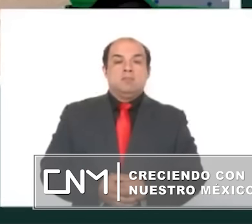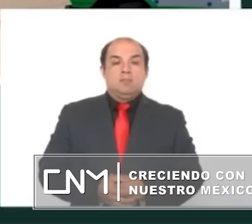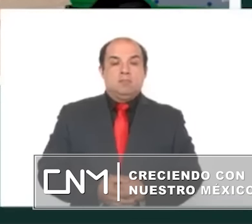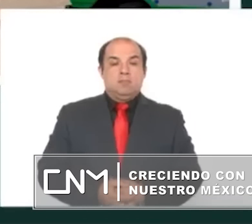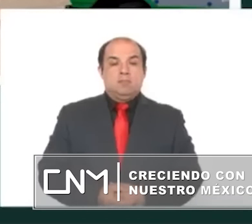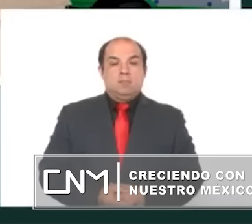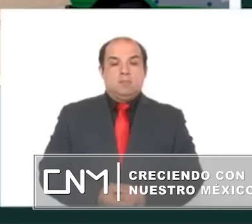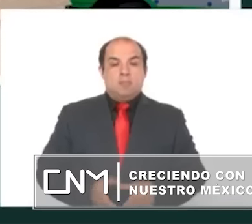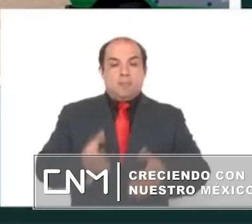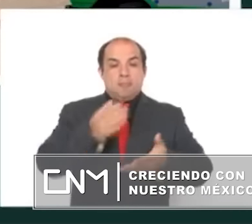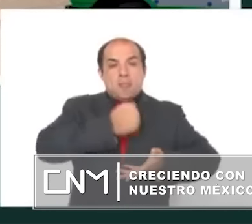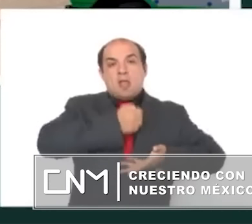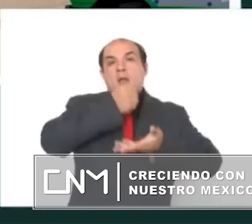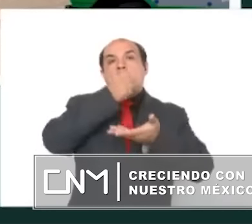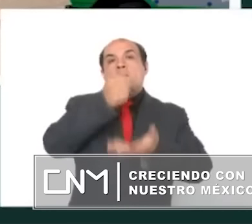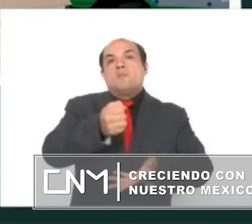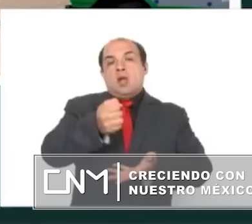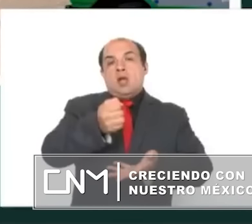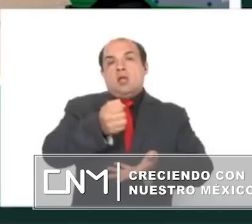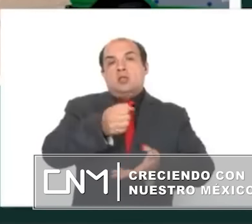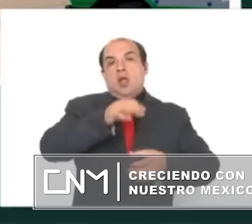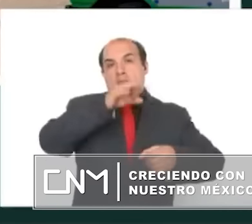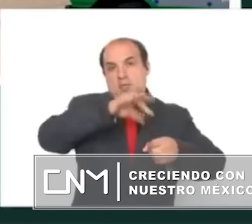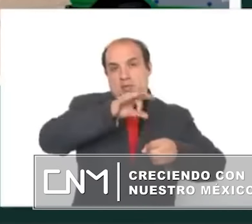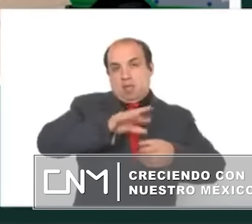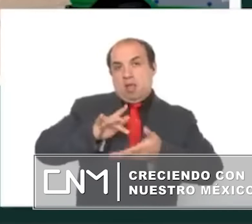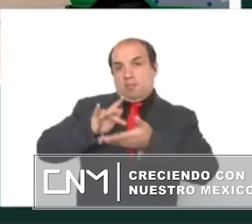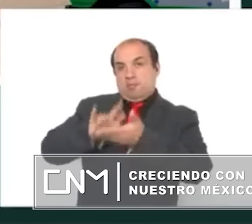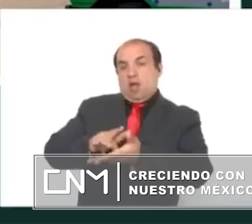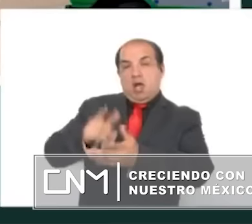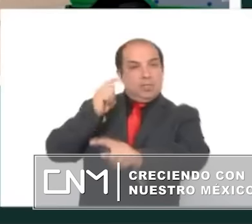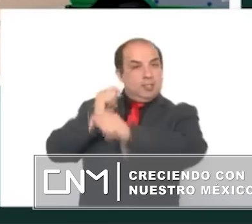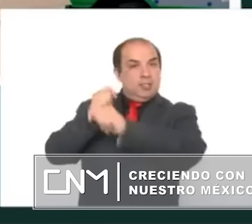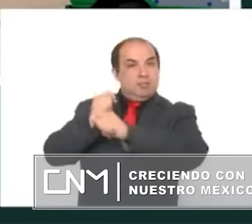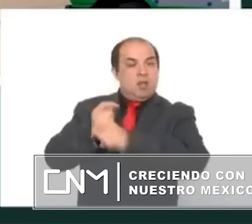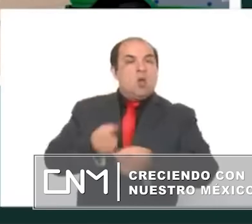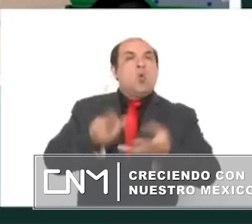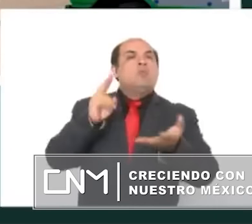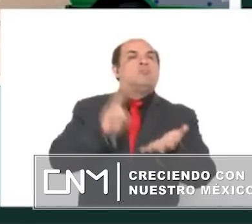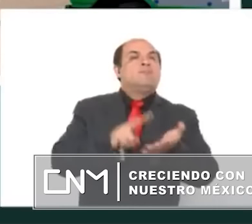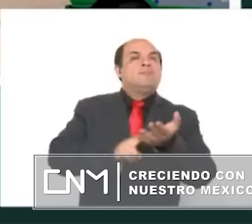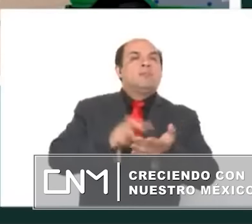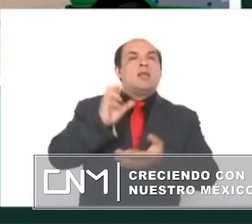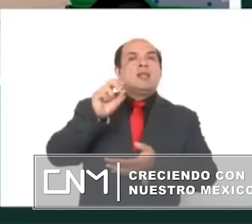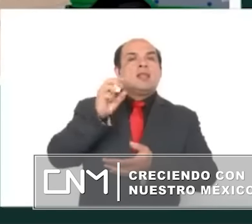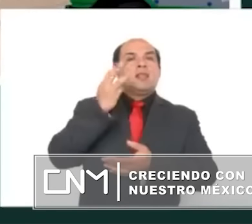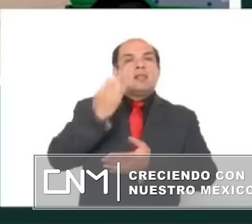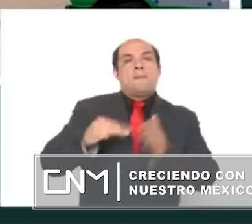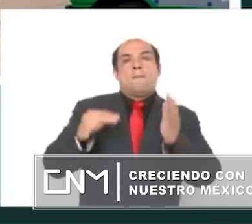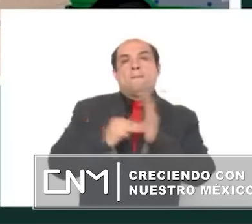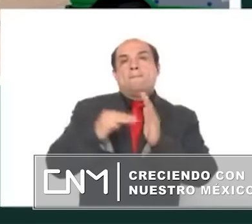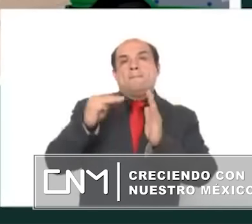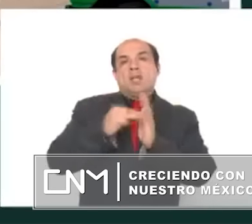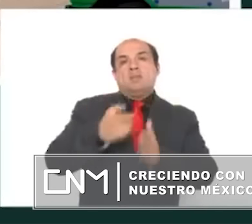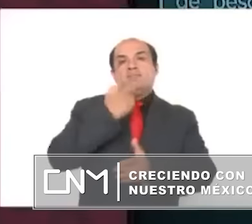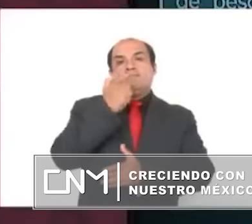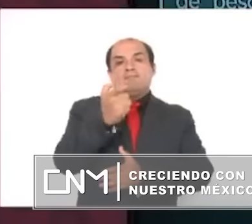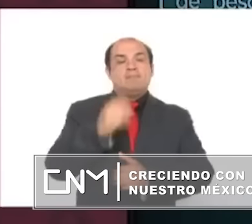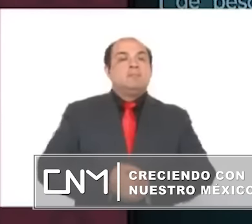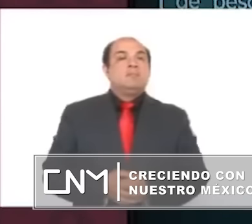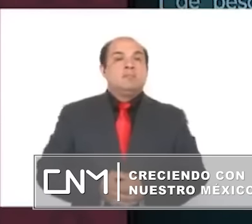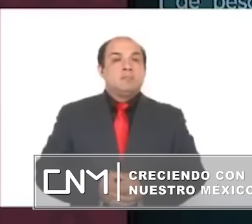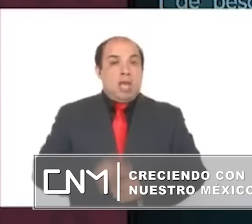de esto, el presupuesto que tiene el Fideicomiso de Apoyo al Transporte es de 33 millones de pesos.